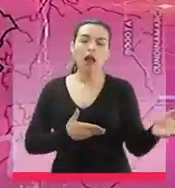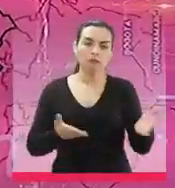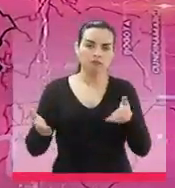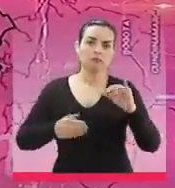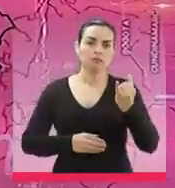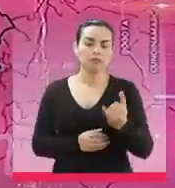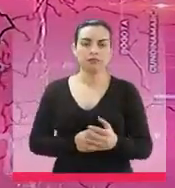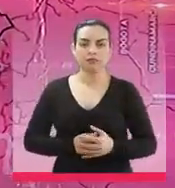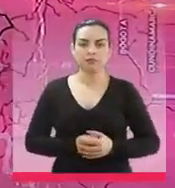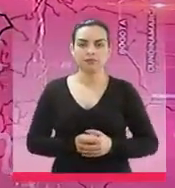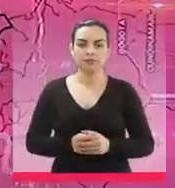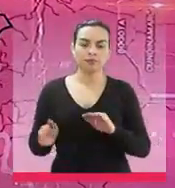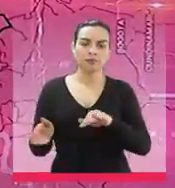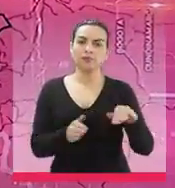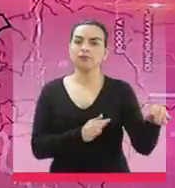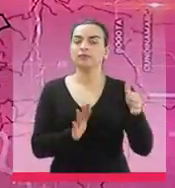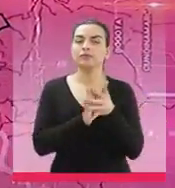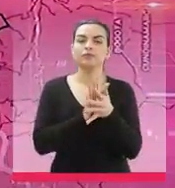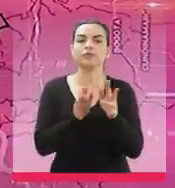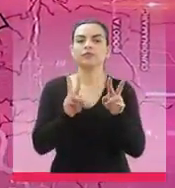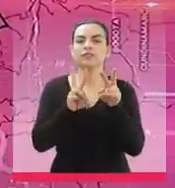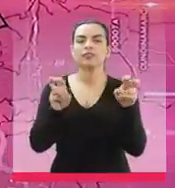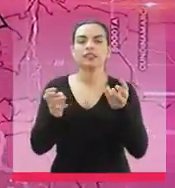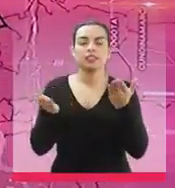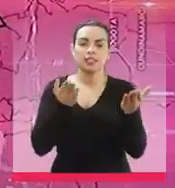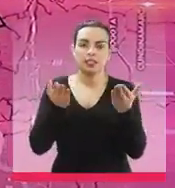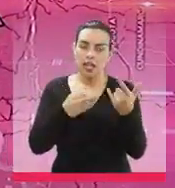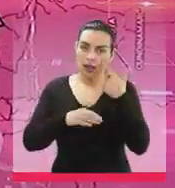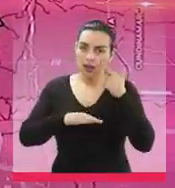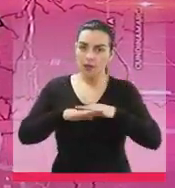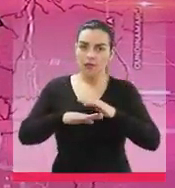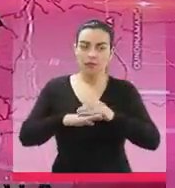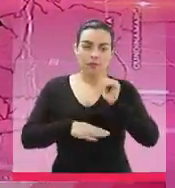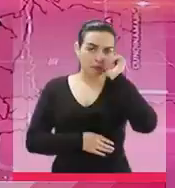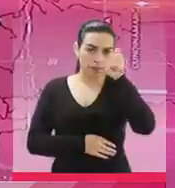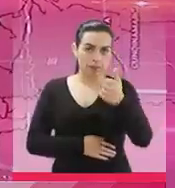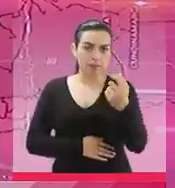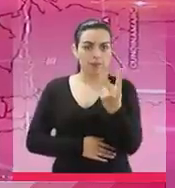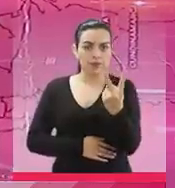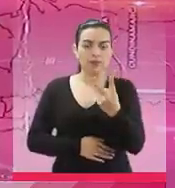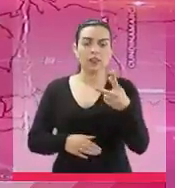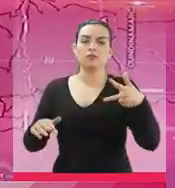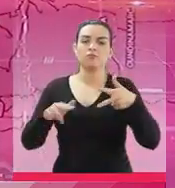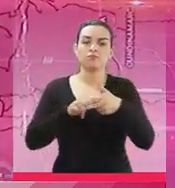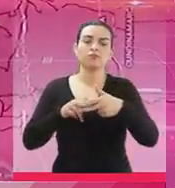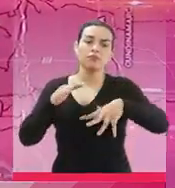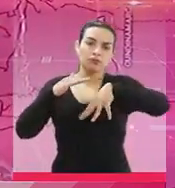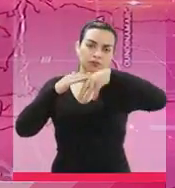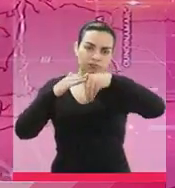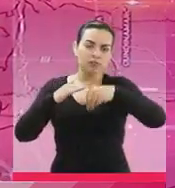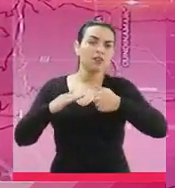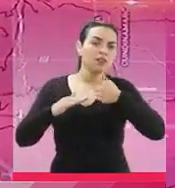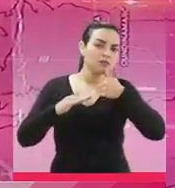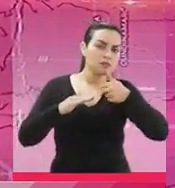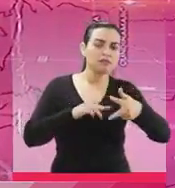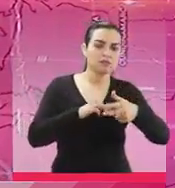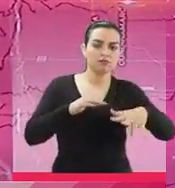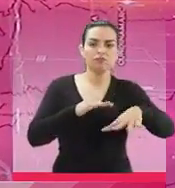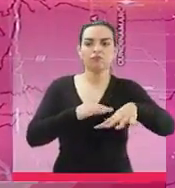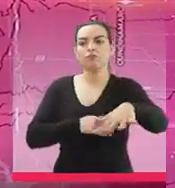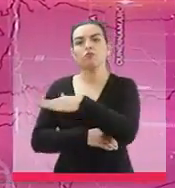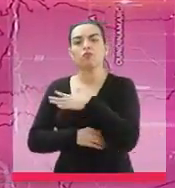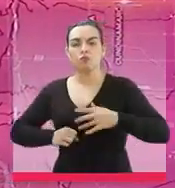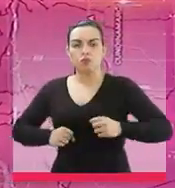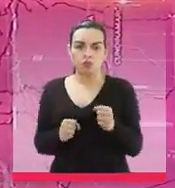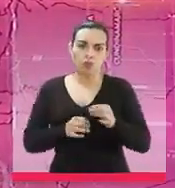Y la siguiente es información de servicio. Preste atención porque mañana viernes habrá cortes de energía en varios barrios de Bogotá y el municipio de